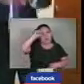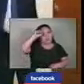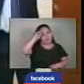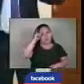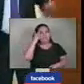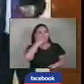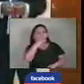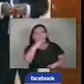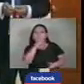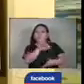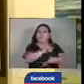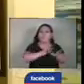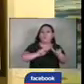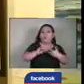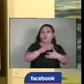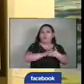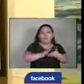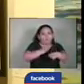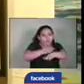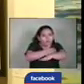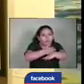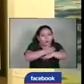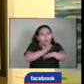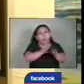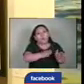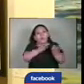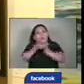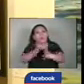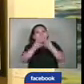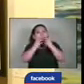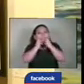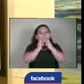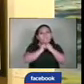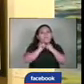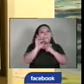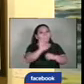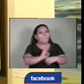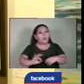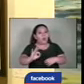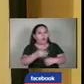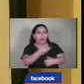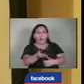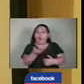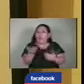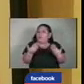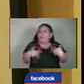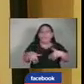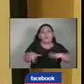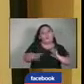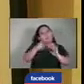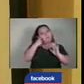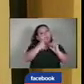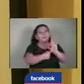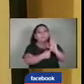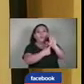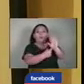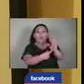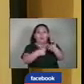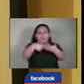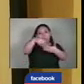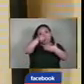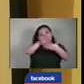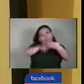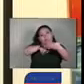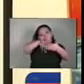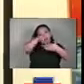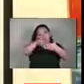belleza natural de la madera, Aret Handal, que busca resaltar la belleza de las cosas con naturalidad, mostrando así sus pinturas con